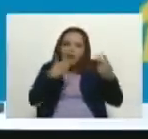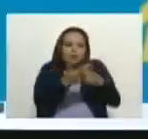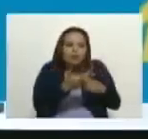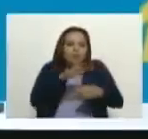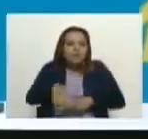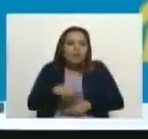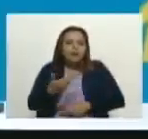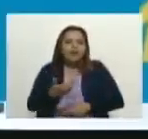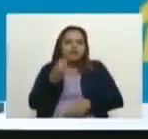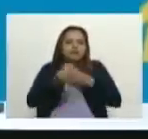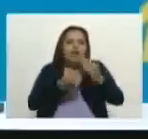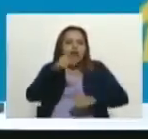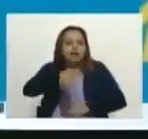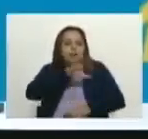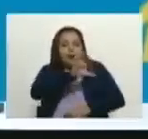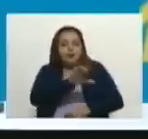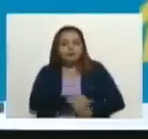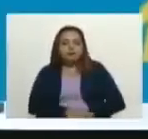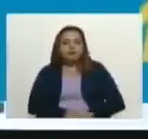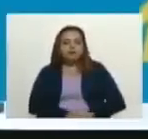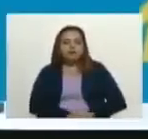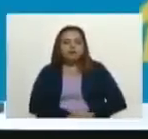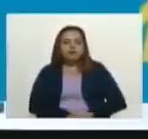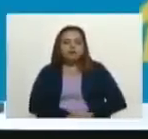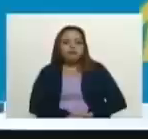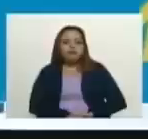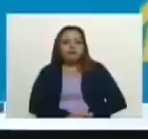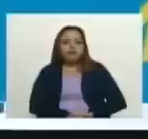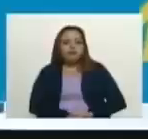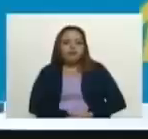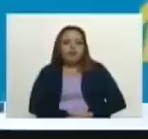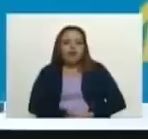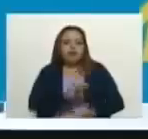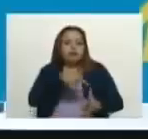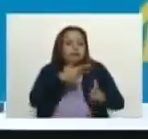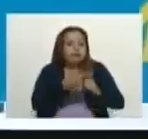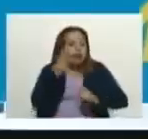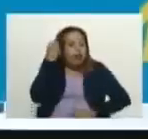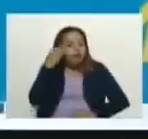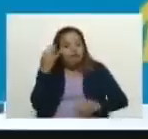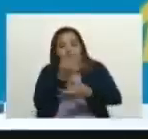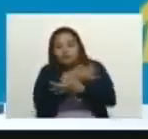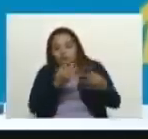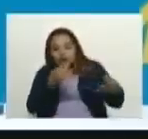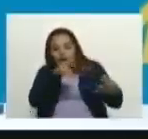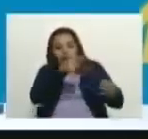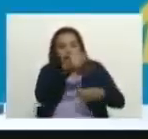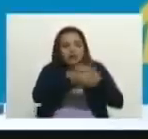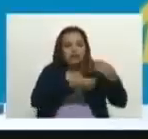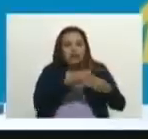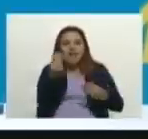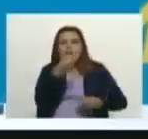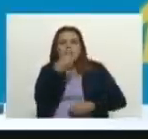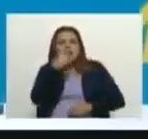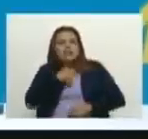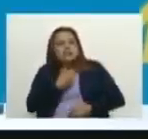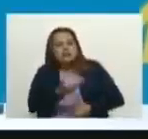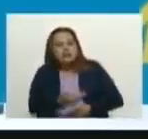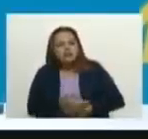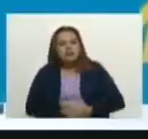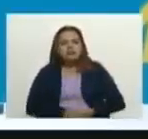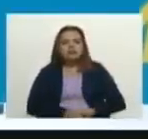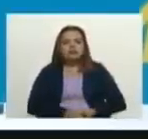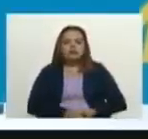país. Así que me parece maravilloso eso que están haciendo ustedes, Natalia. ¿Qué más tienes que decirme?